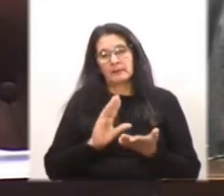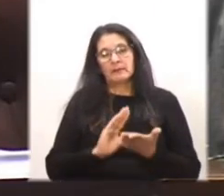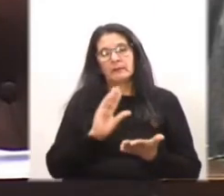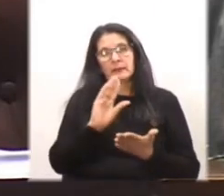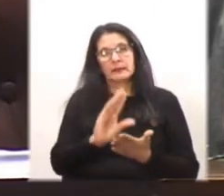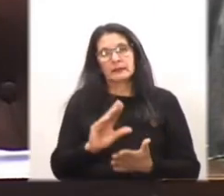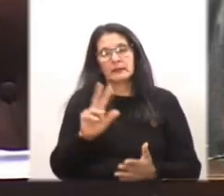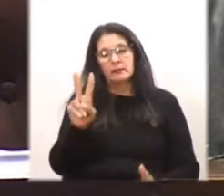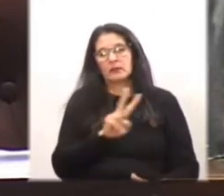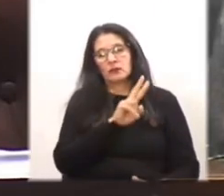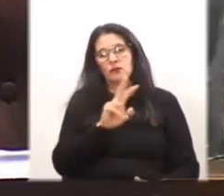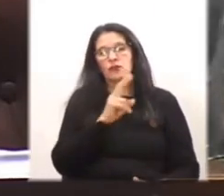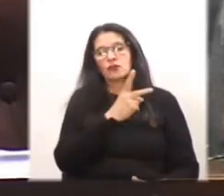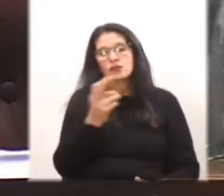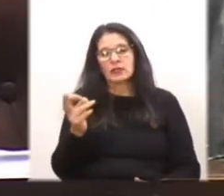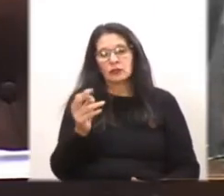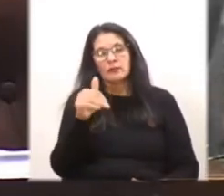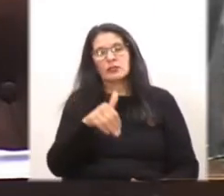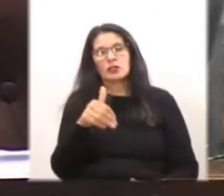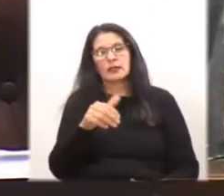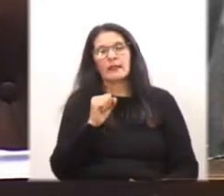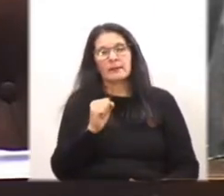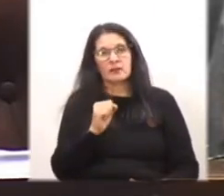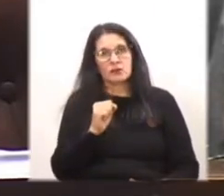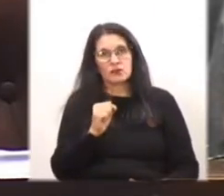de 200 millones de pesos por